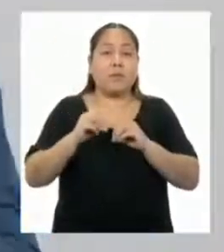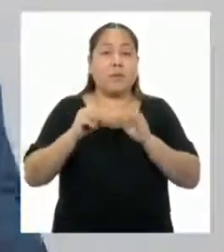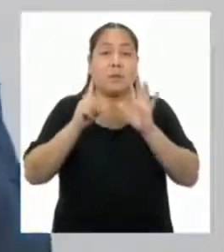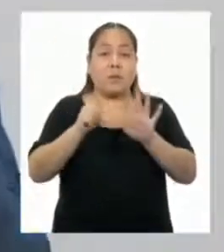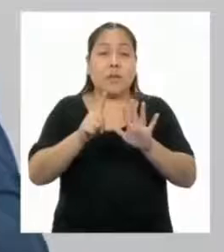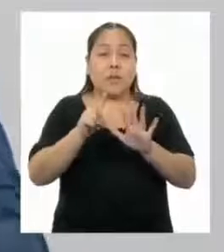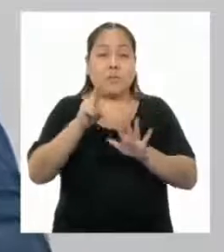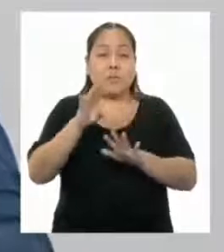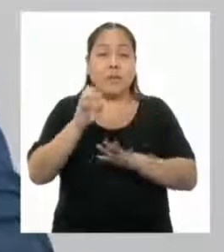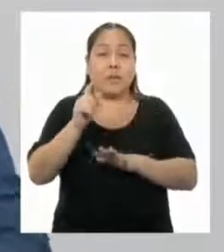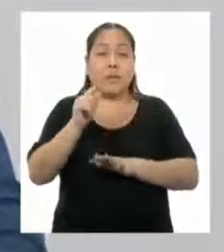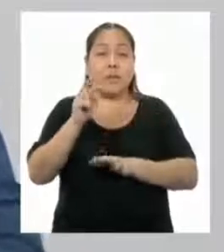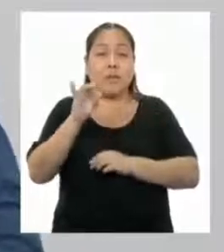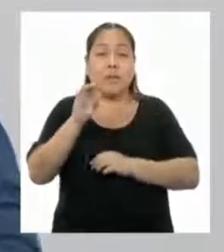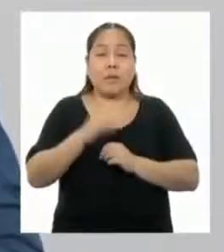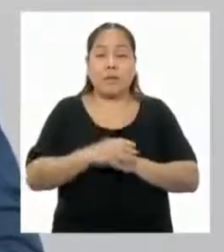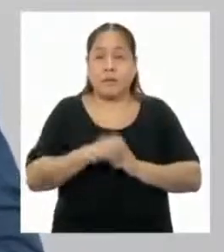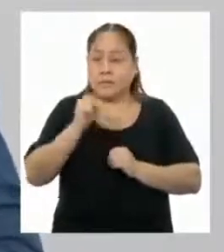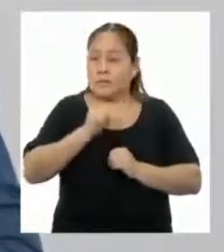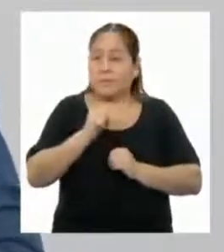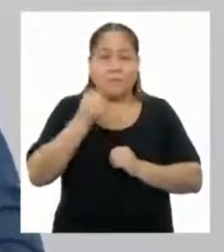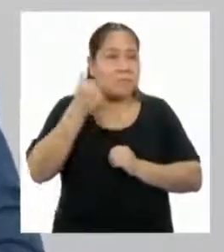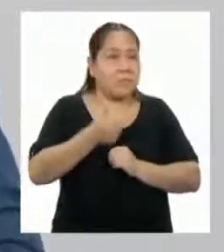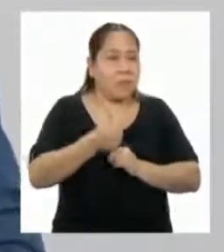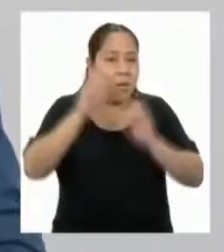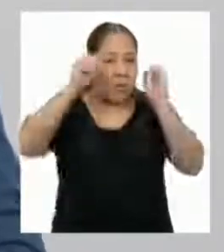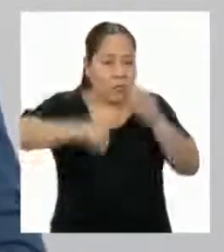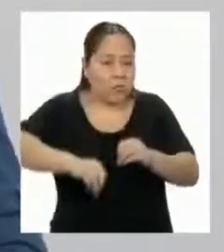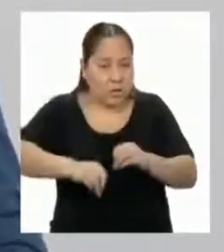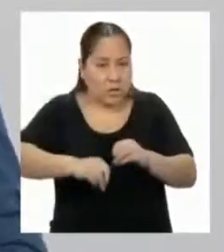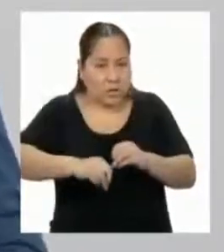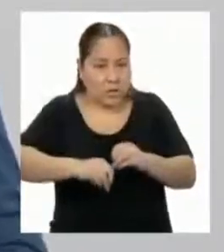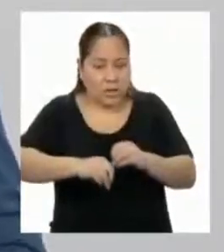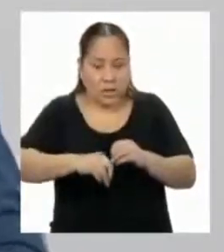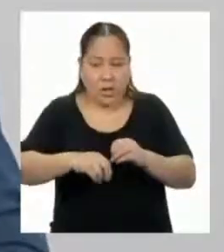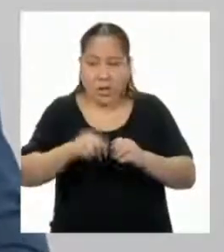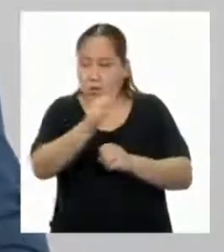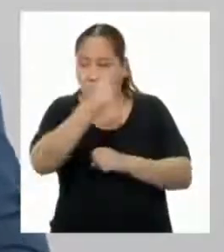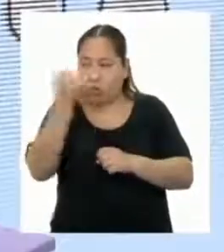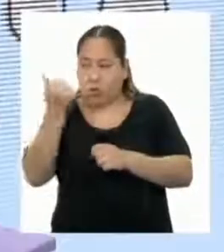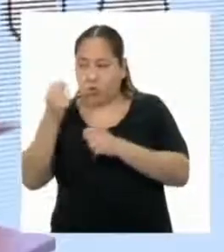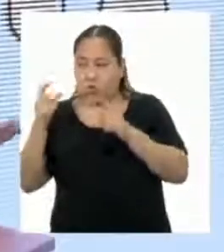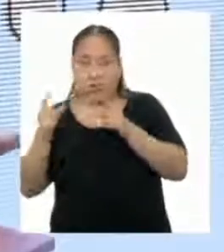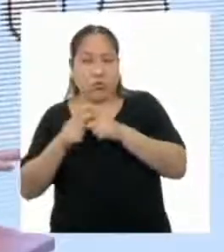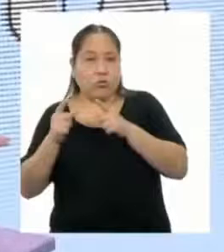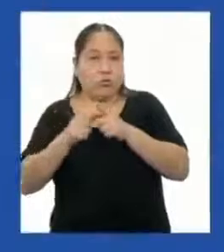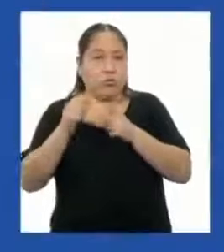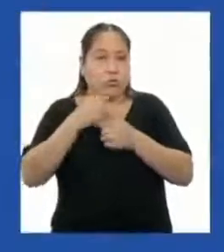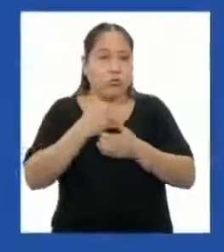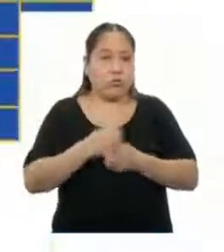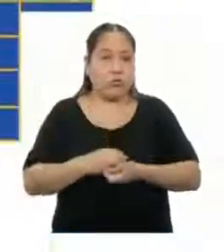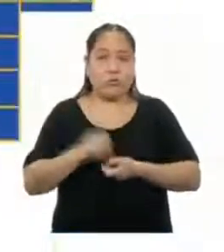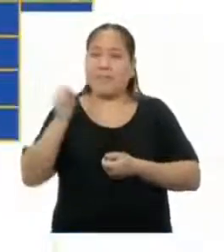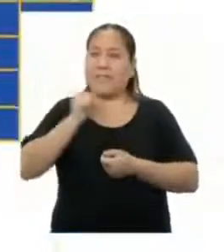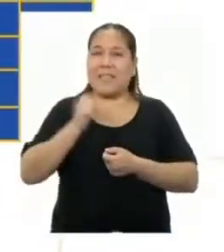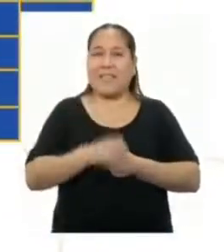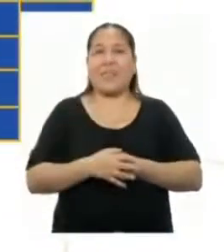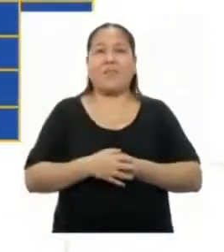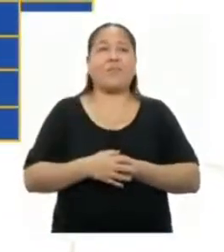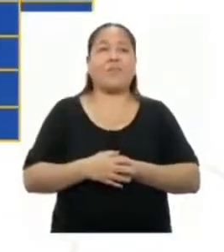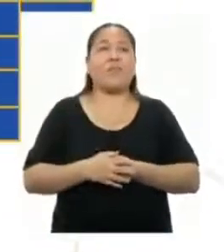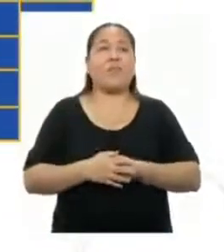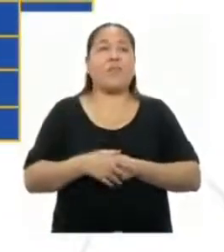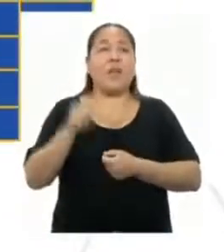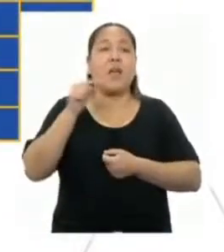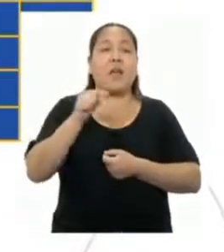vértices. ¡Excelente! ¿Y pusiste los datos de los otros prismas? Claro que sí.